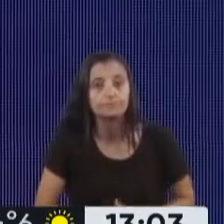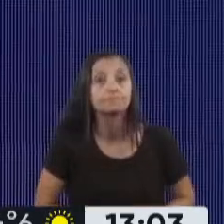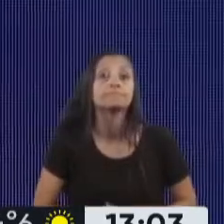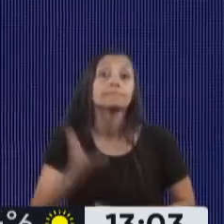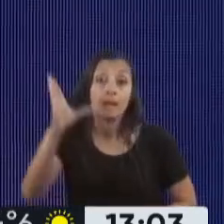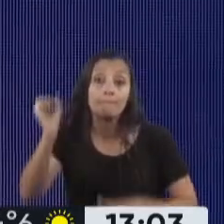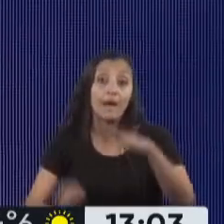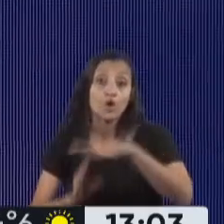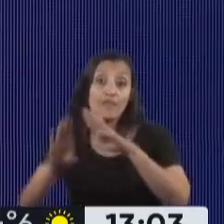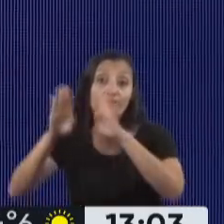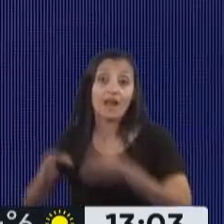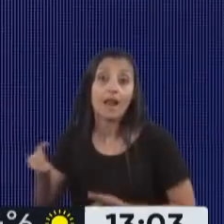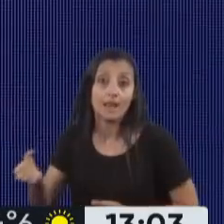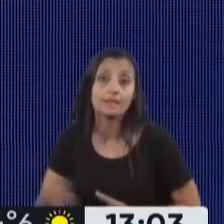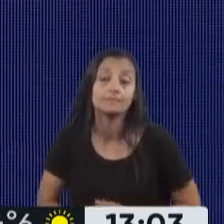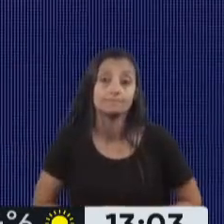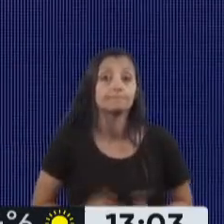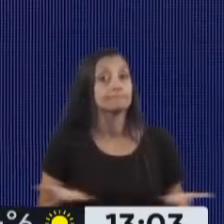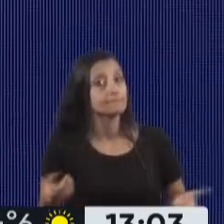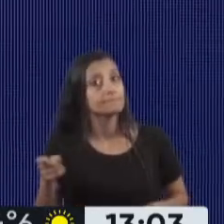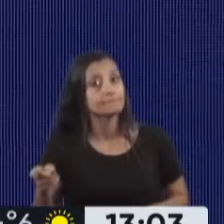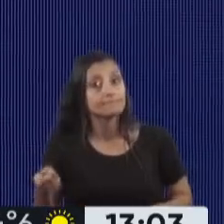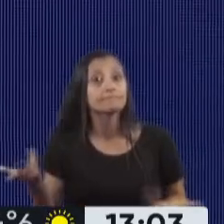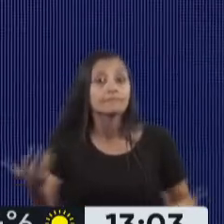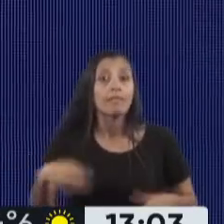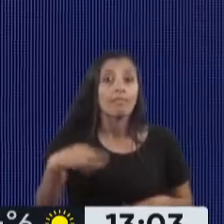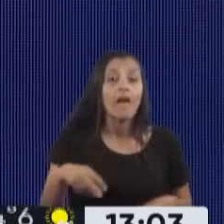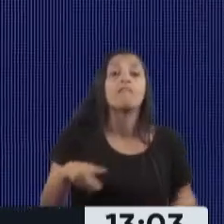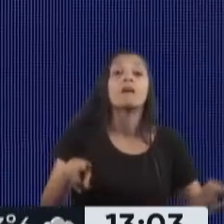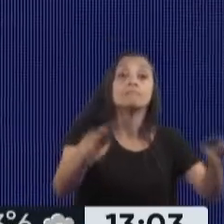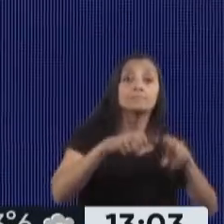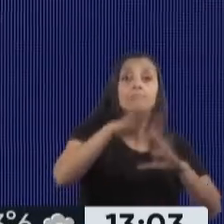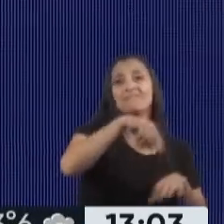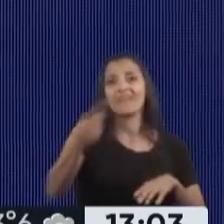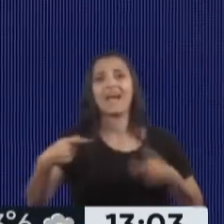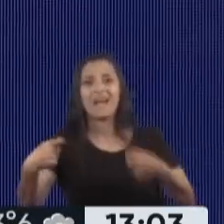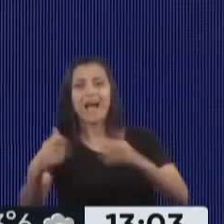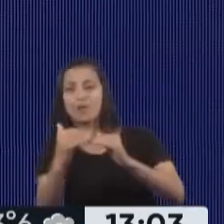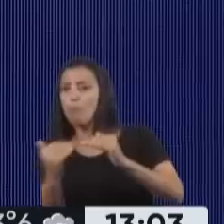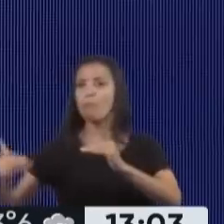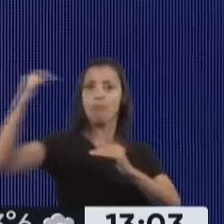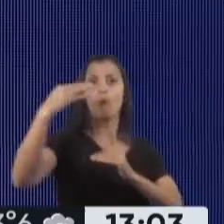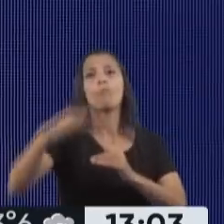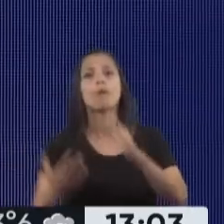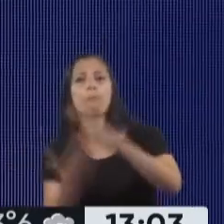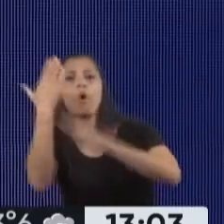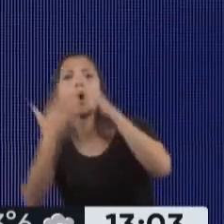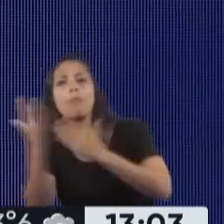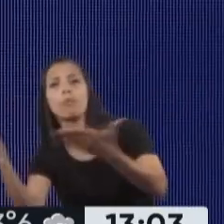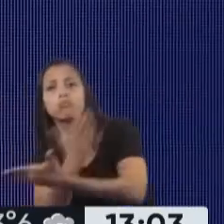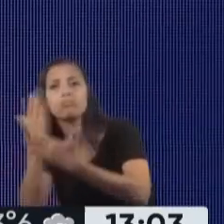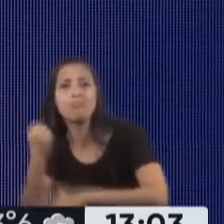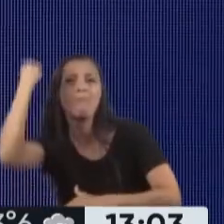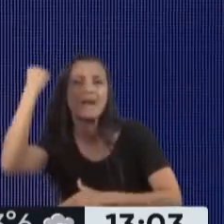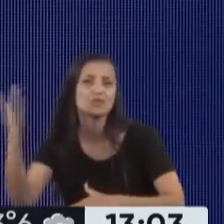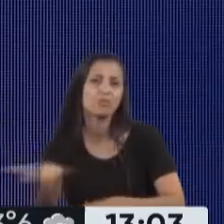del Banco Central, digamos, lo que era el déficit cuasi fiscal y que implicaba emisión endógena de dinero y por ende,